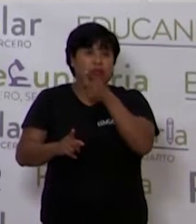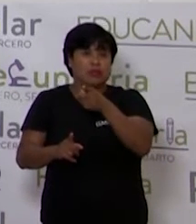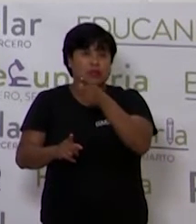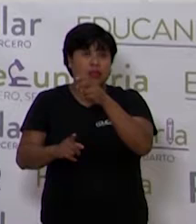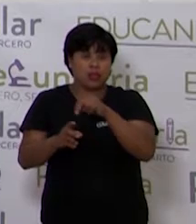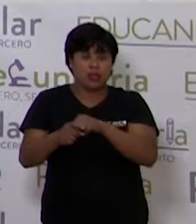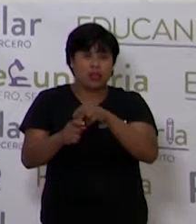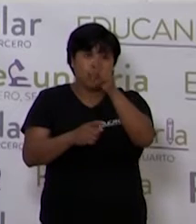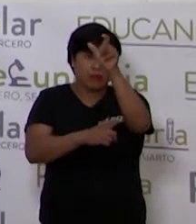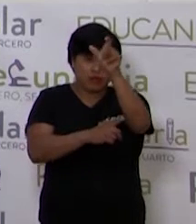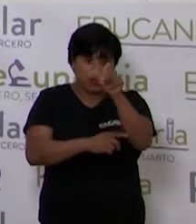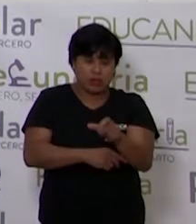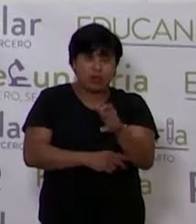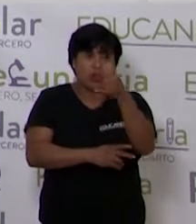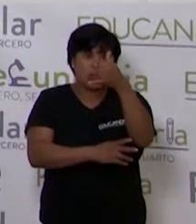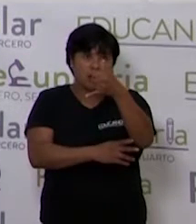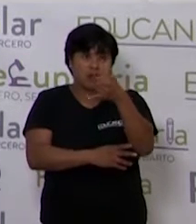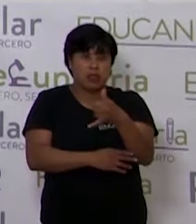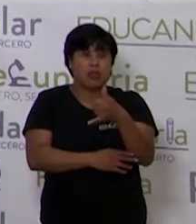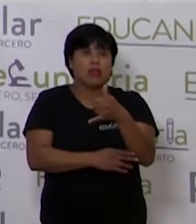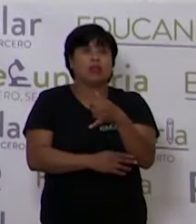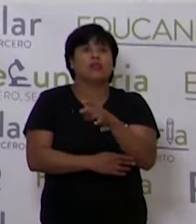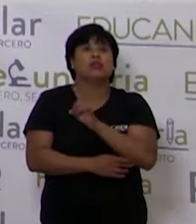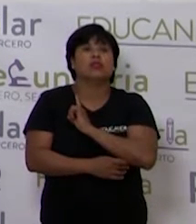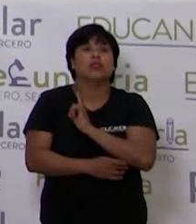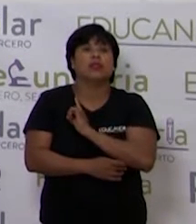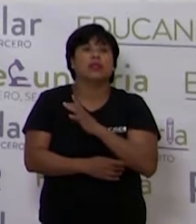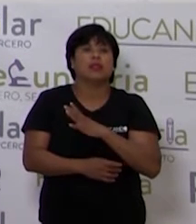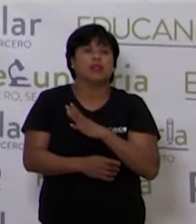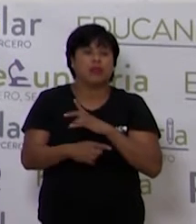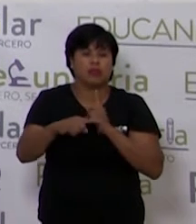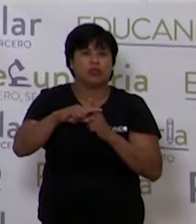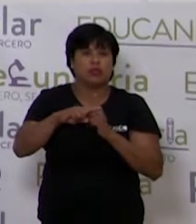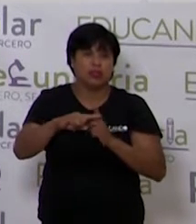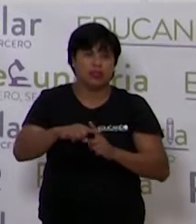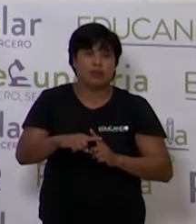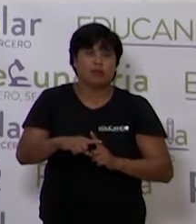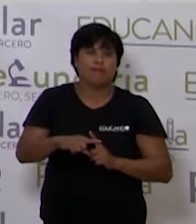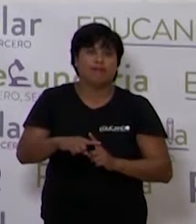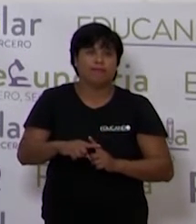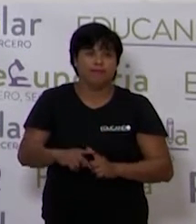en la fila de las 10, está positivo.